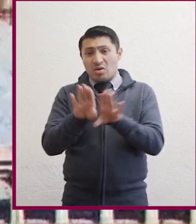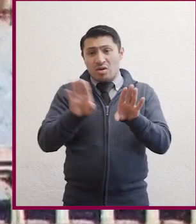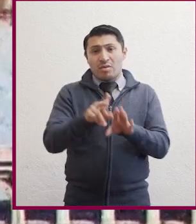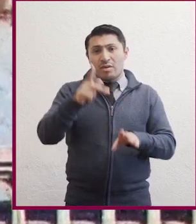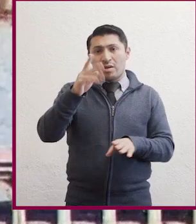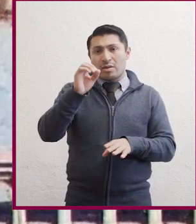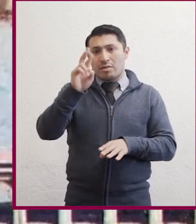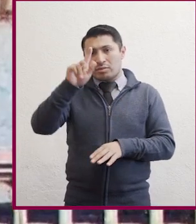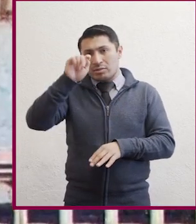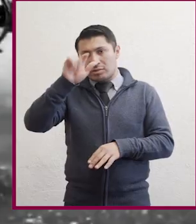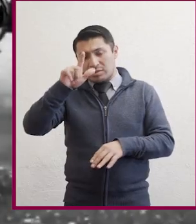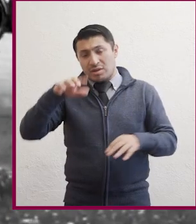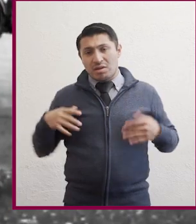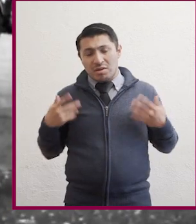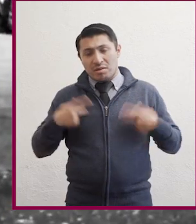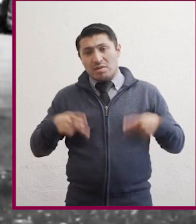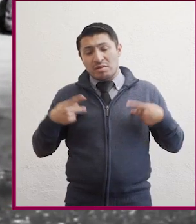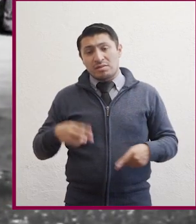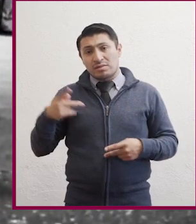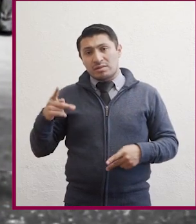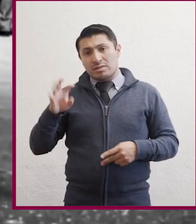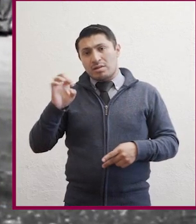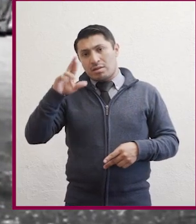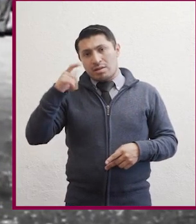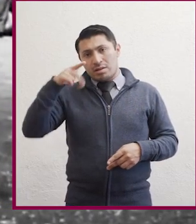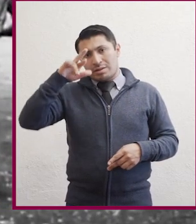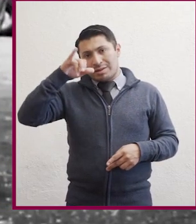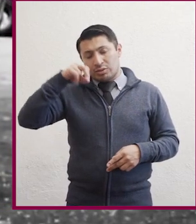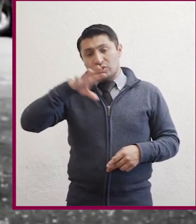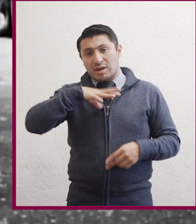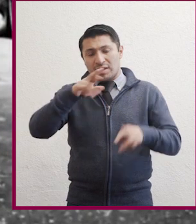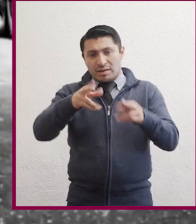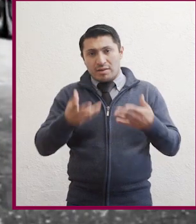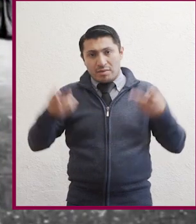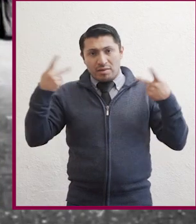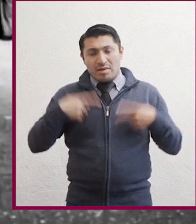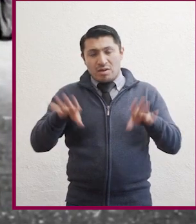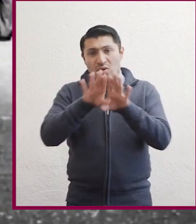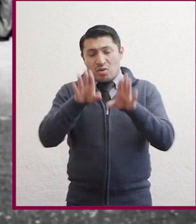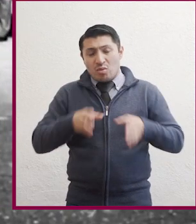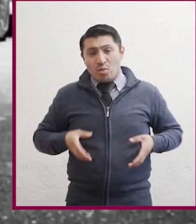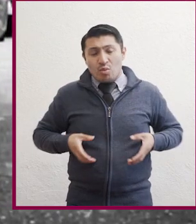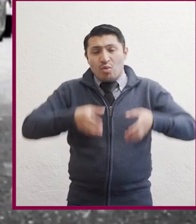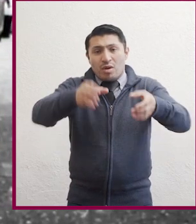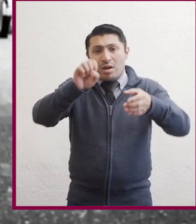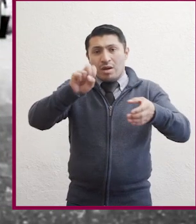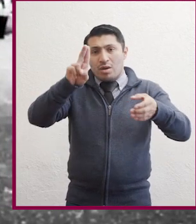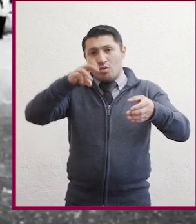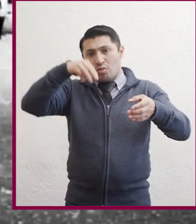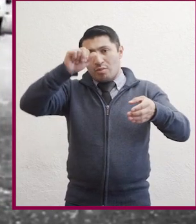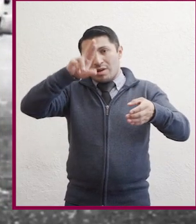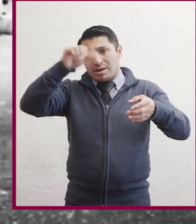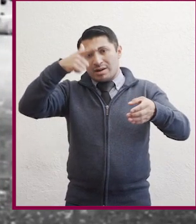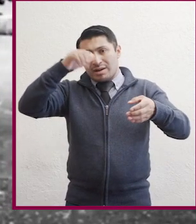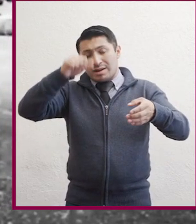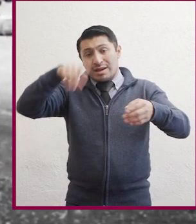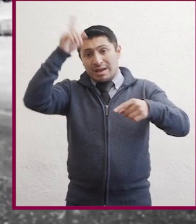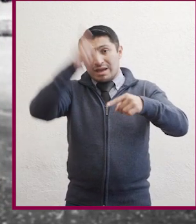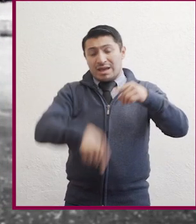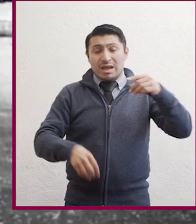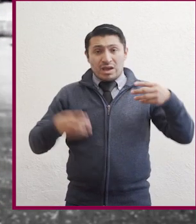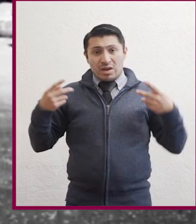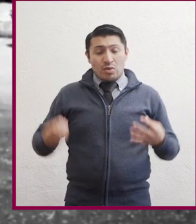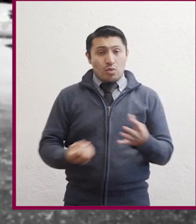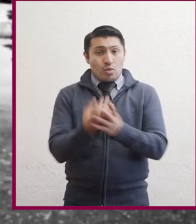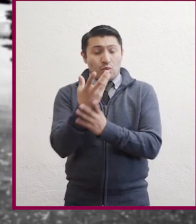el Portal de Peregrinos. Este pabellón recibía a la gente del lado de la avenida Zumárraga y fue destruido con la